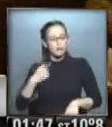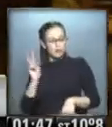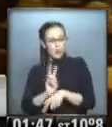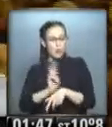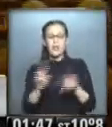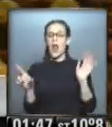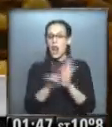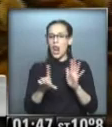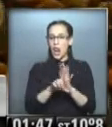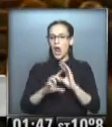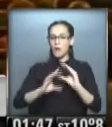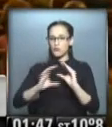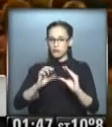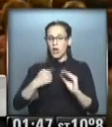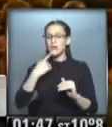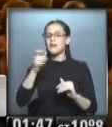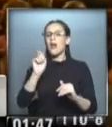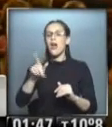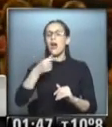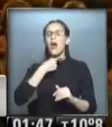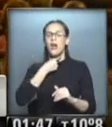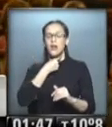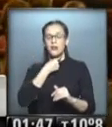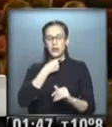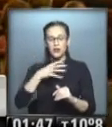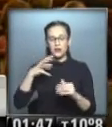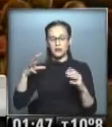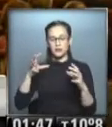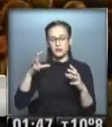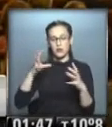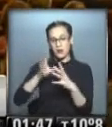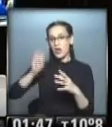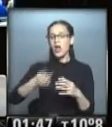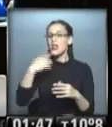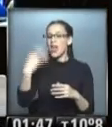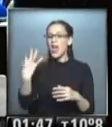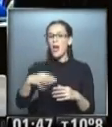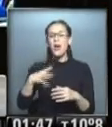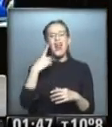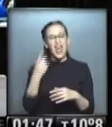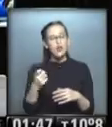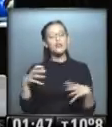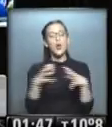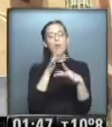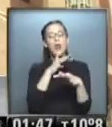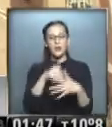y expresaron su deseo de que la Corte Suprema de Justicia reconozca la constitucionalidad de los artículos cuestionados por el Grupo